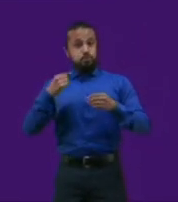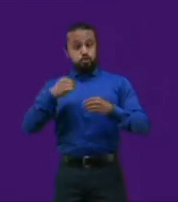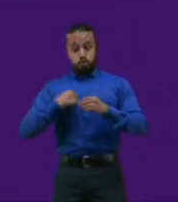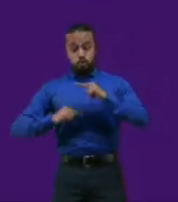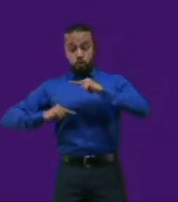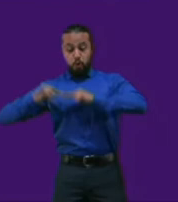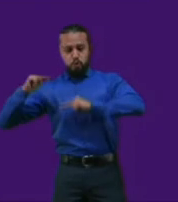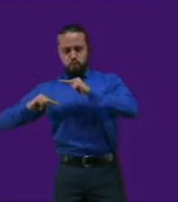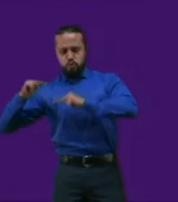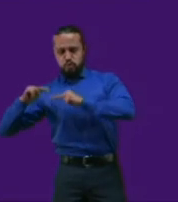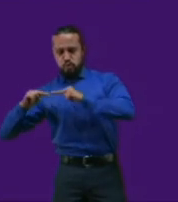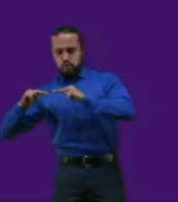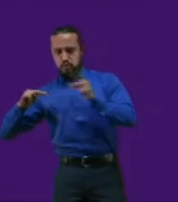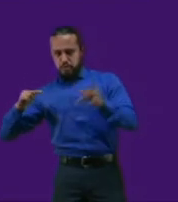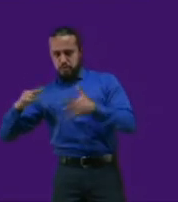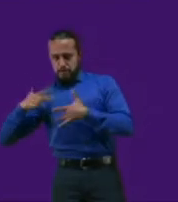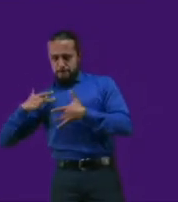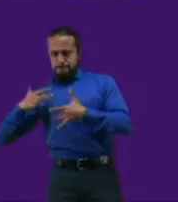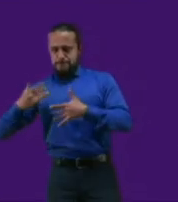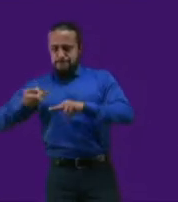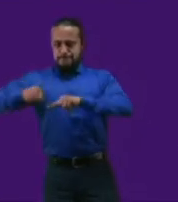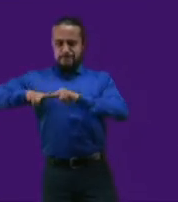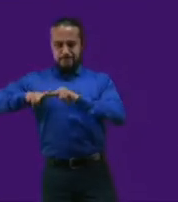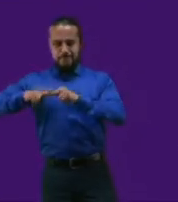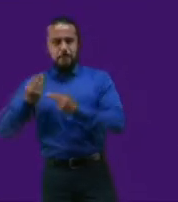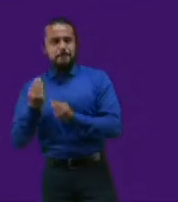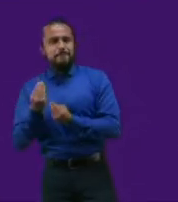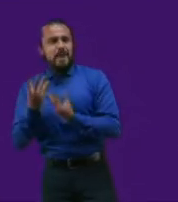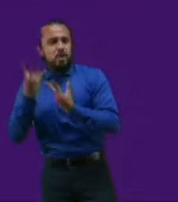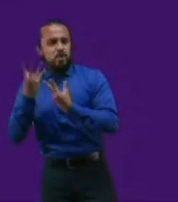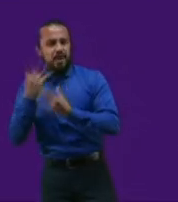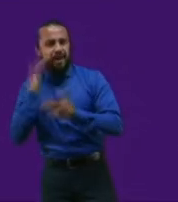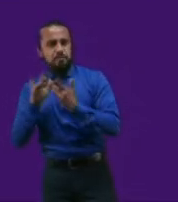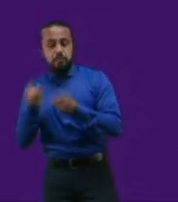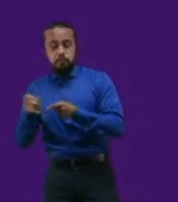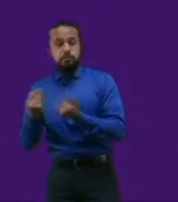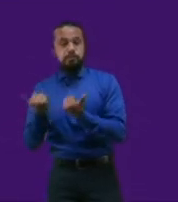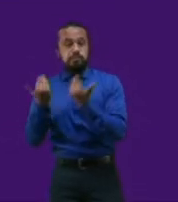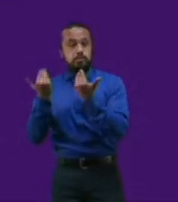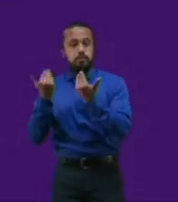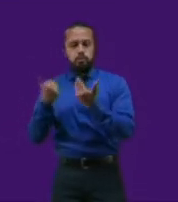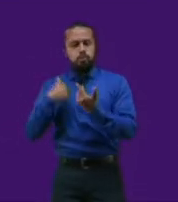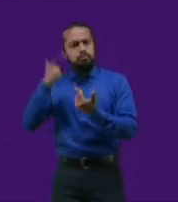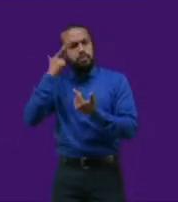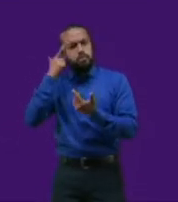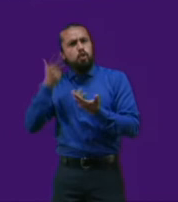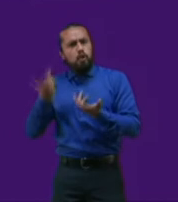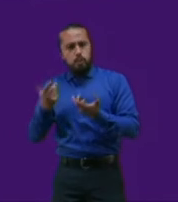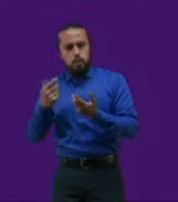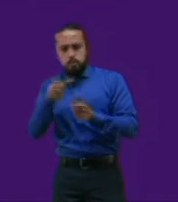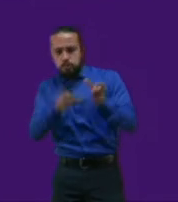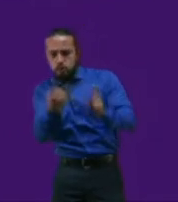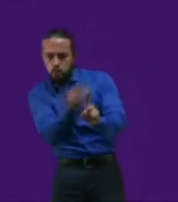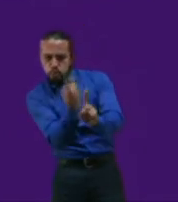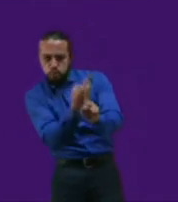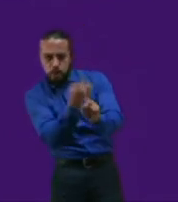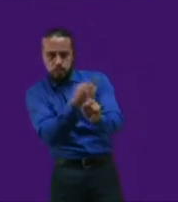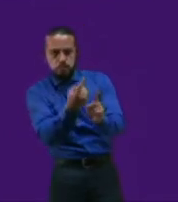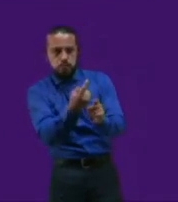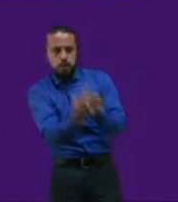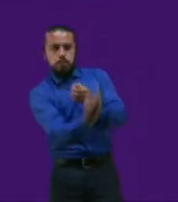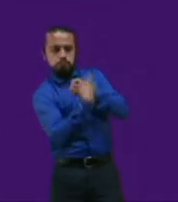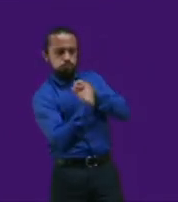otro, entender cómo voy a adquirir usuarios. Uno puede tener algo muy